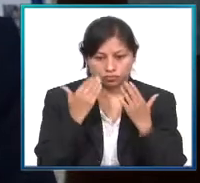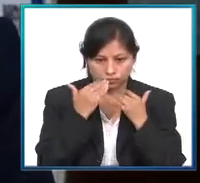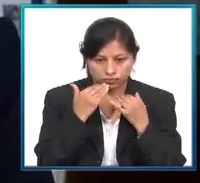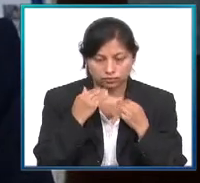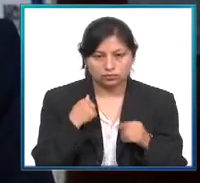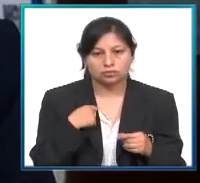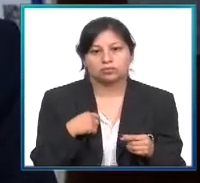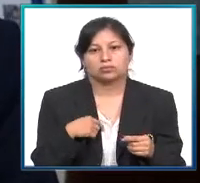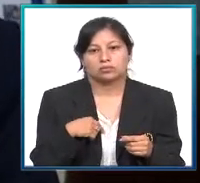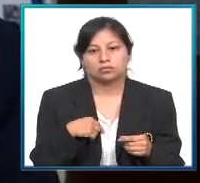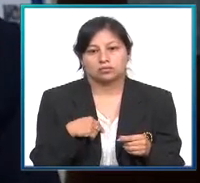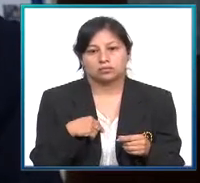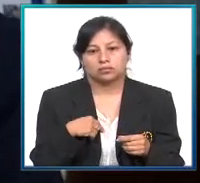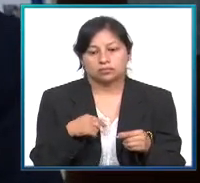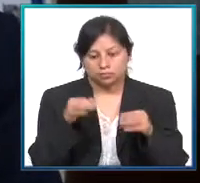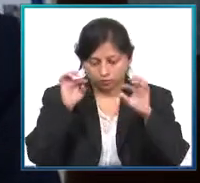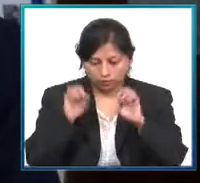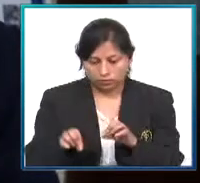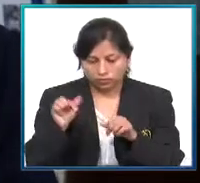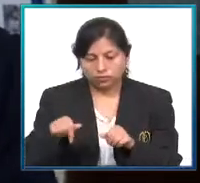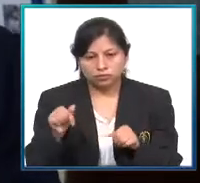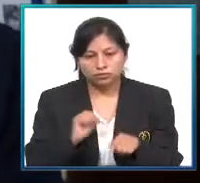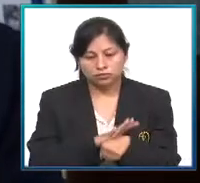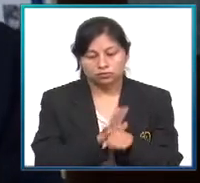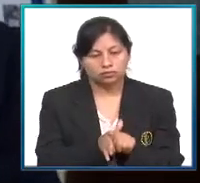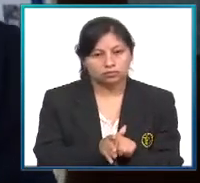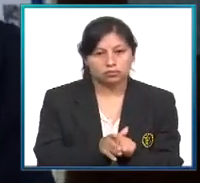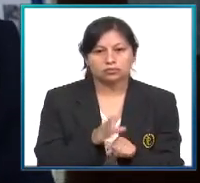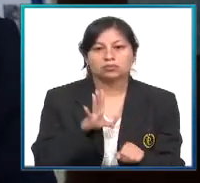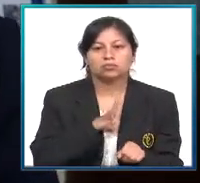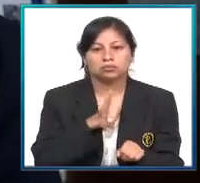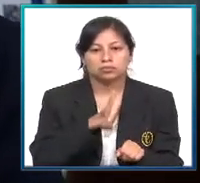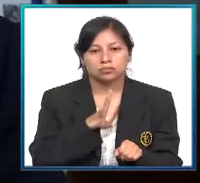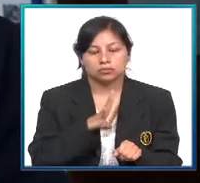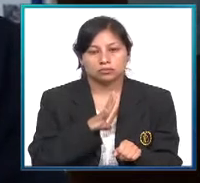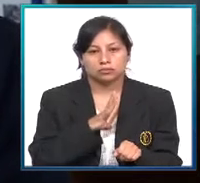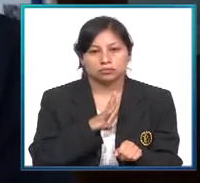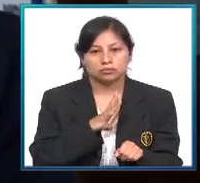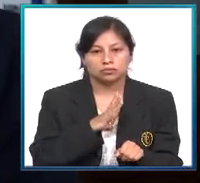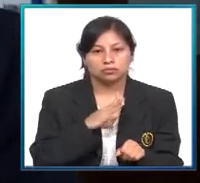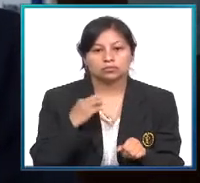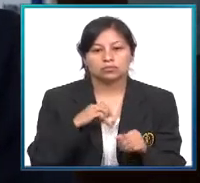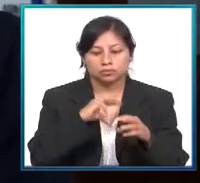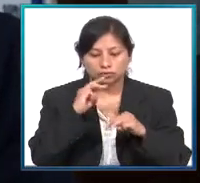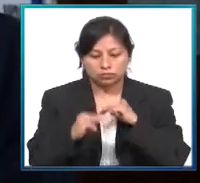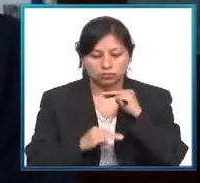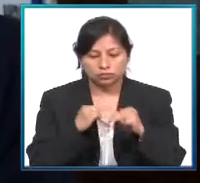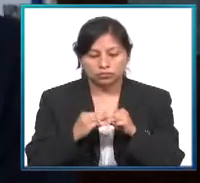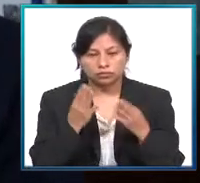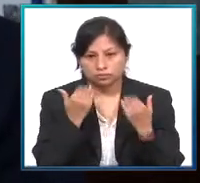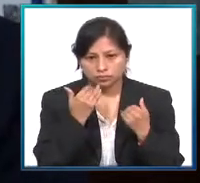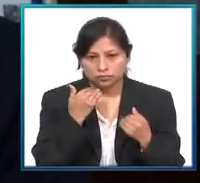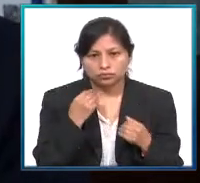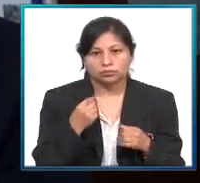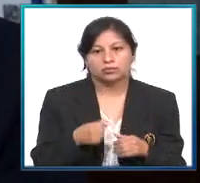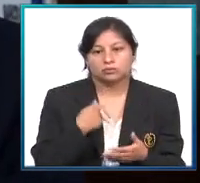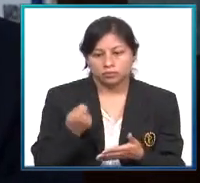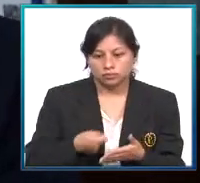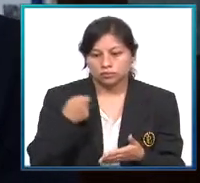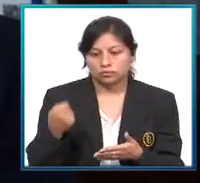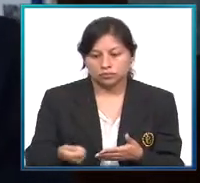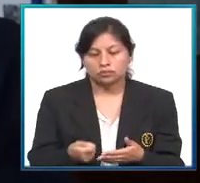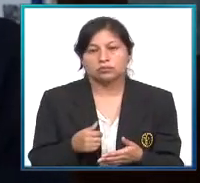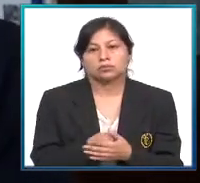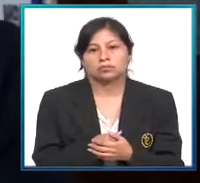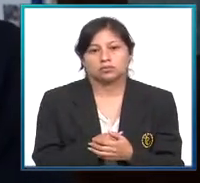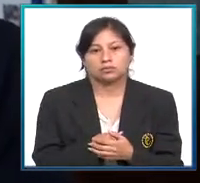alimentar a nuestra gente, como ahora en la pandemia, tenemos que acudir al Programa Mundial de Alimentos, en donde se paga una